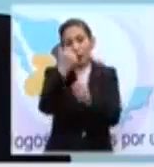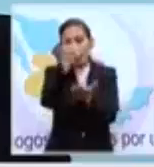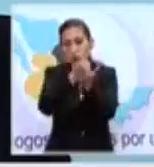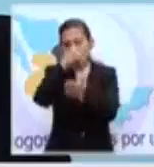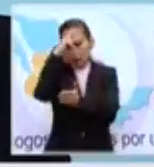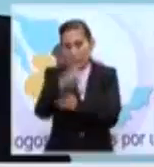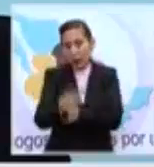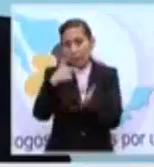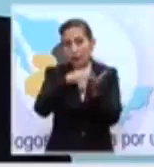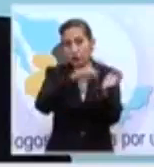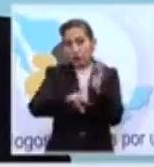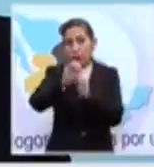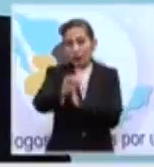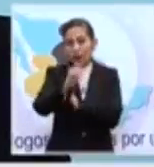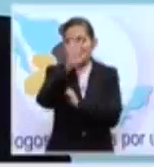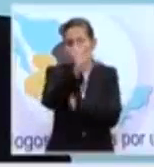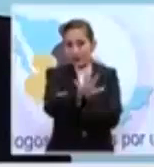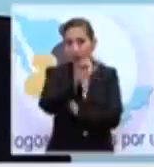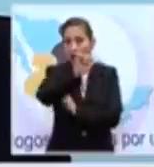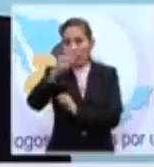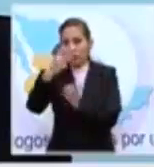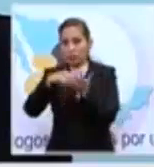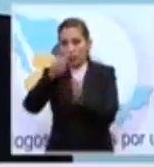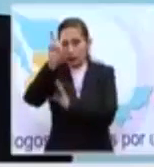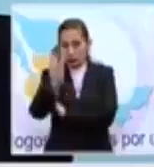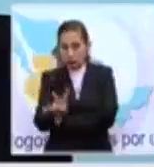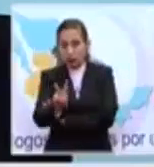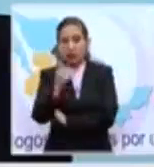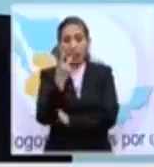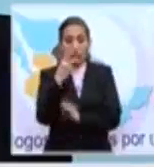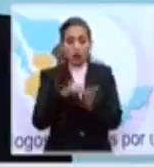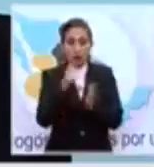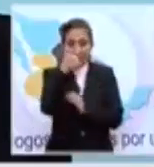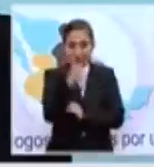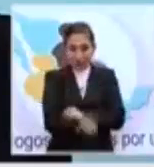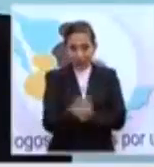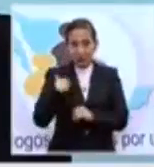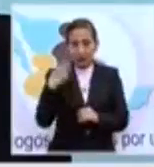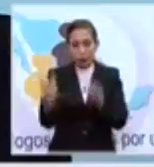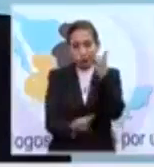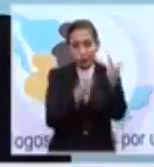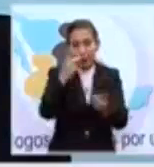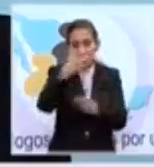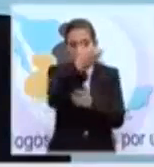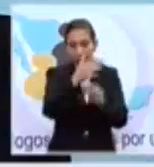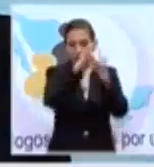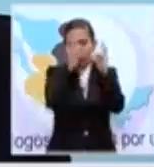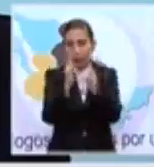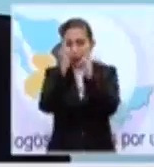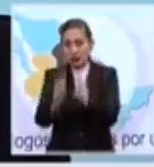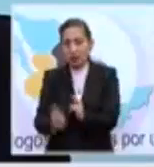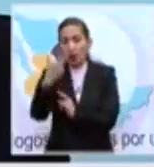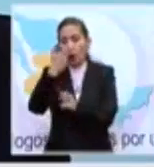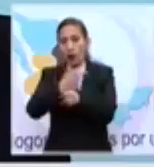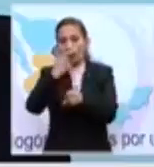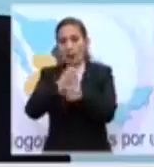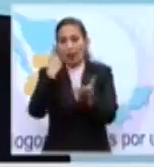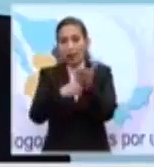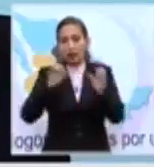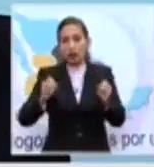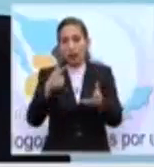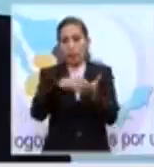Ciudad de México 1995, 2002 y 2006, de la encuesta en campamentos de refugiados guatemaltecos en